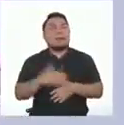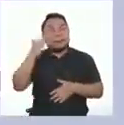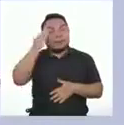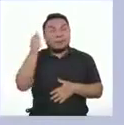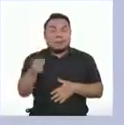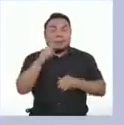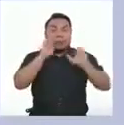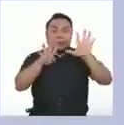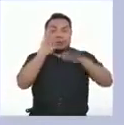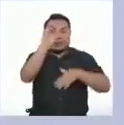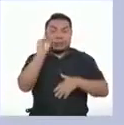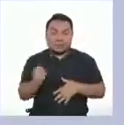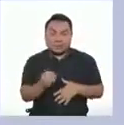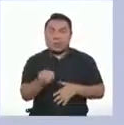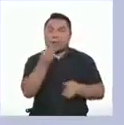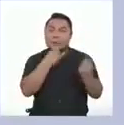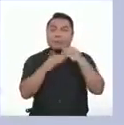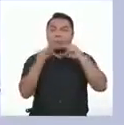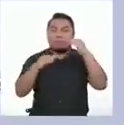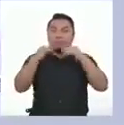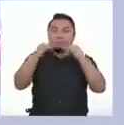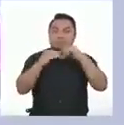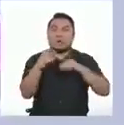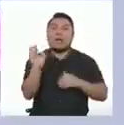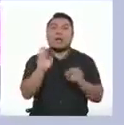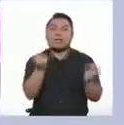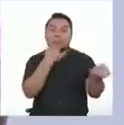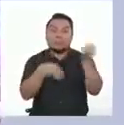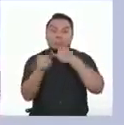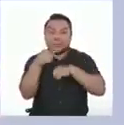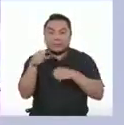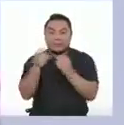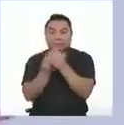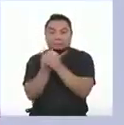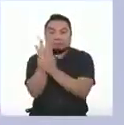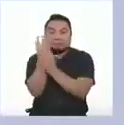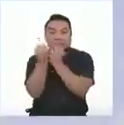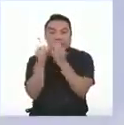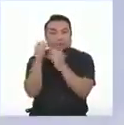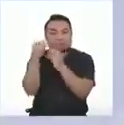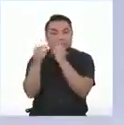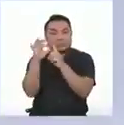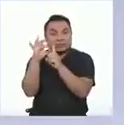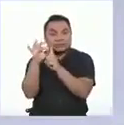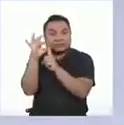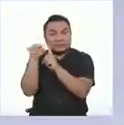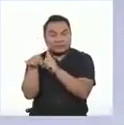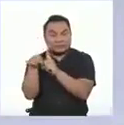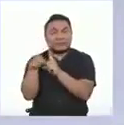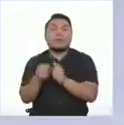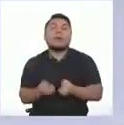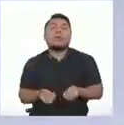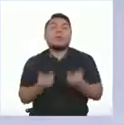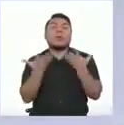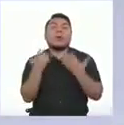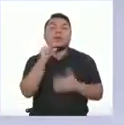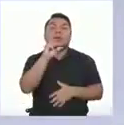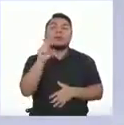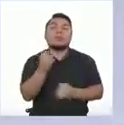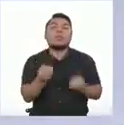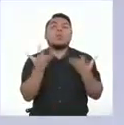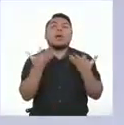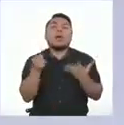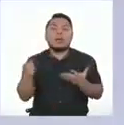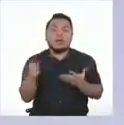que el 9% es el porcentaje aproximado de proteína que contiene el germinado de lentejas, para saber cuántos gramos equivalen a